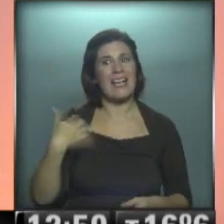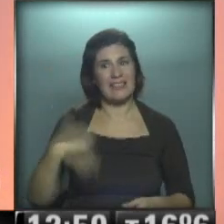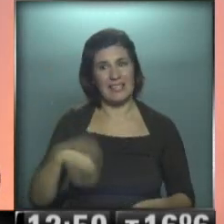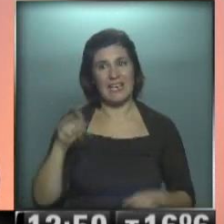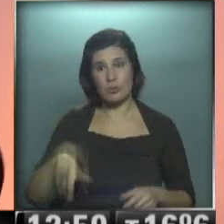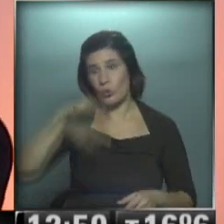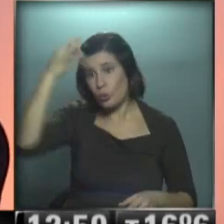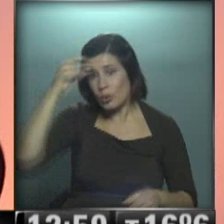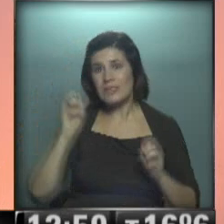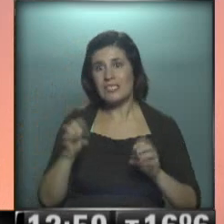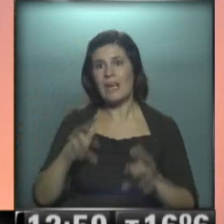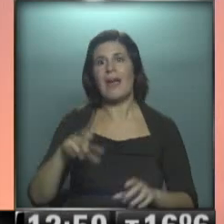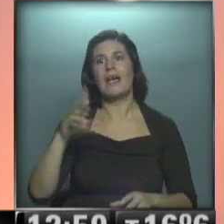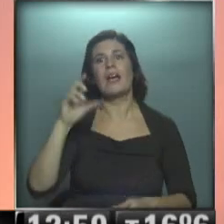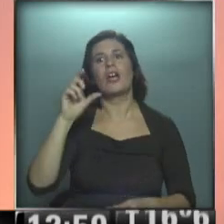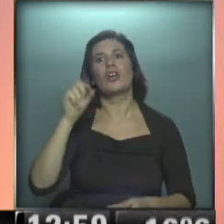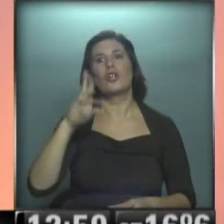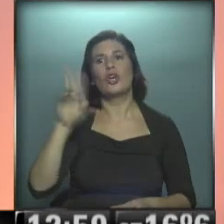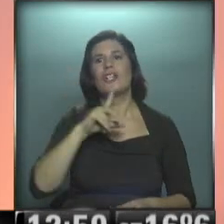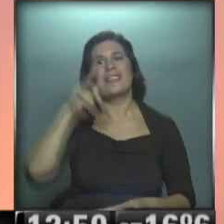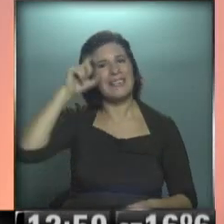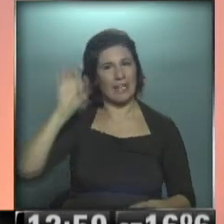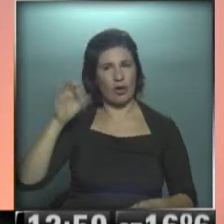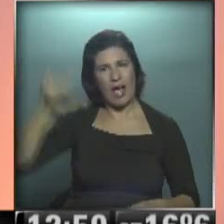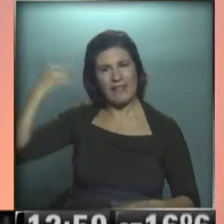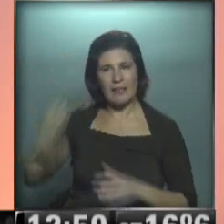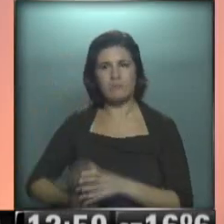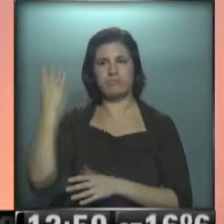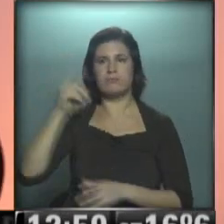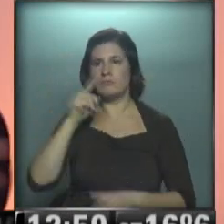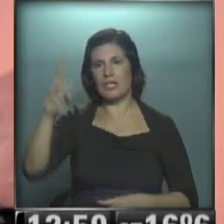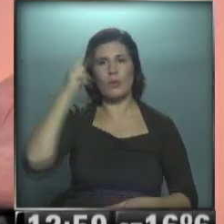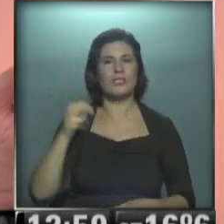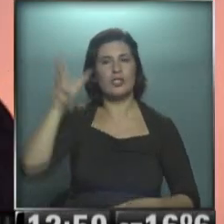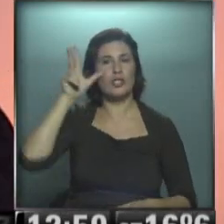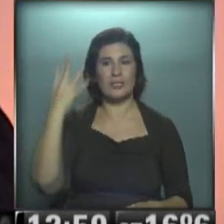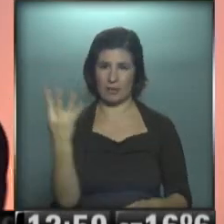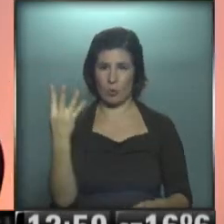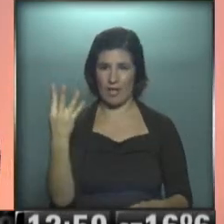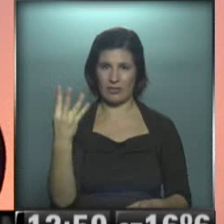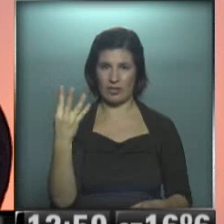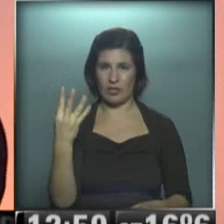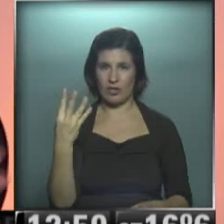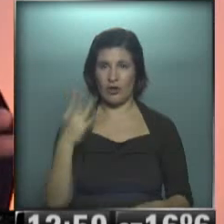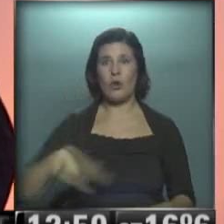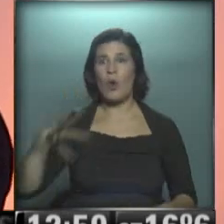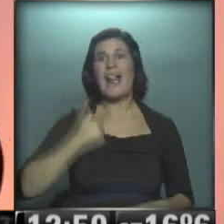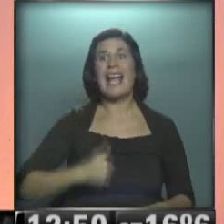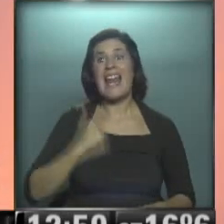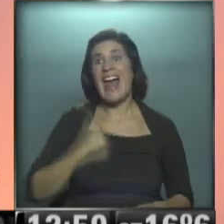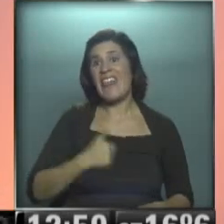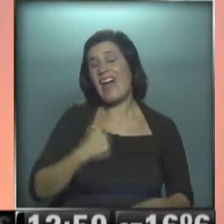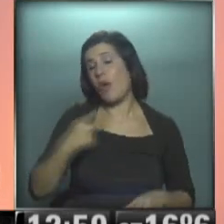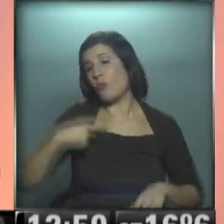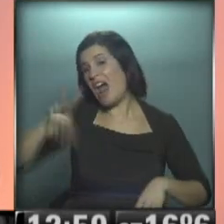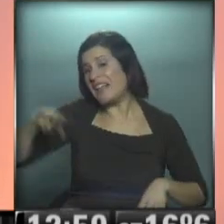que esta empresa multinacional nació en 1984 de la mano de un artista callejero canadiense, sí, un artista callejero que lo